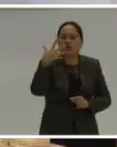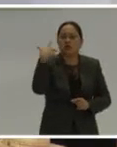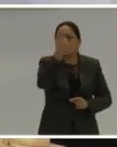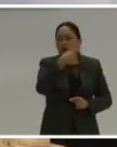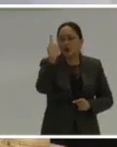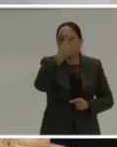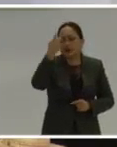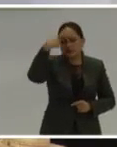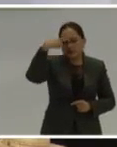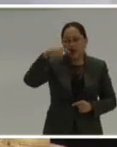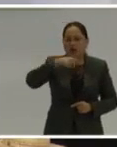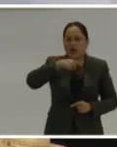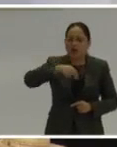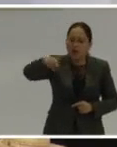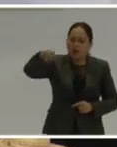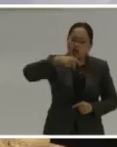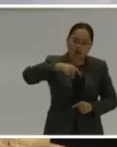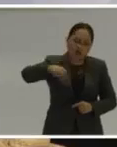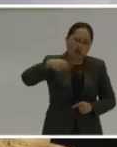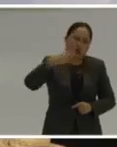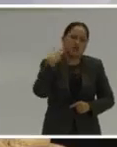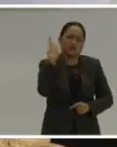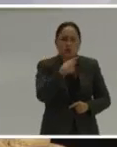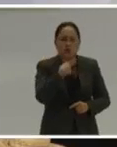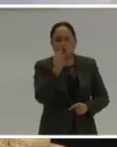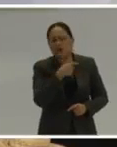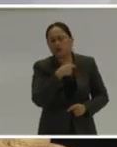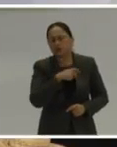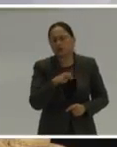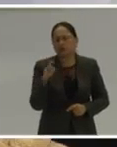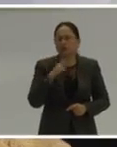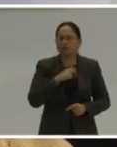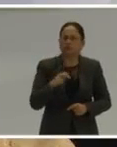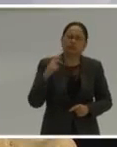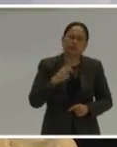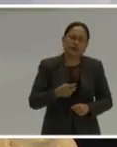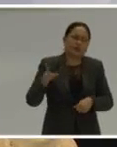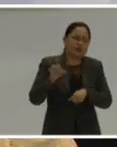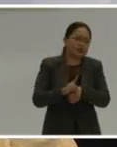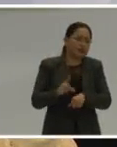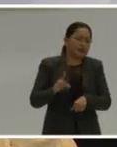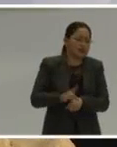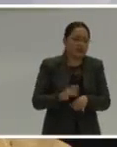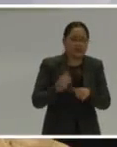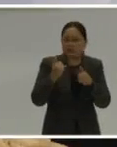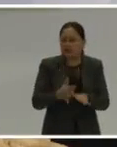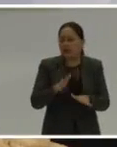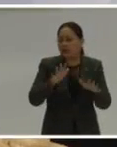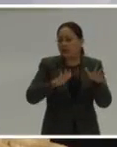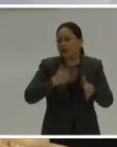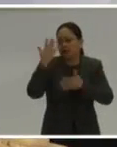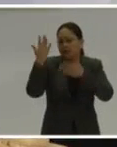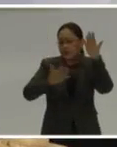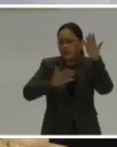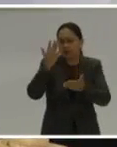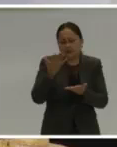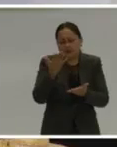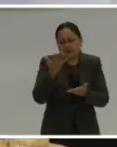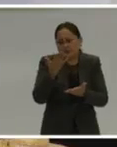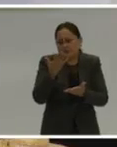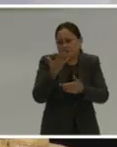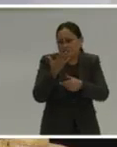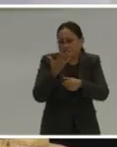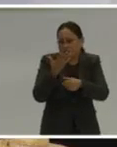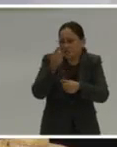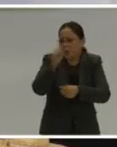de viaje a pie, 3 horas, 1 hora, ¿sí? Entonces,